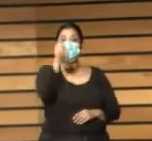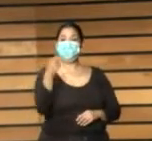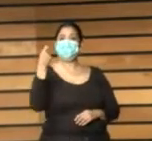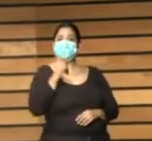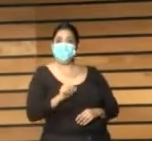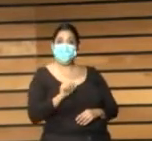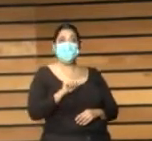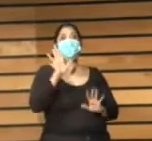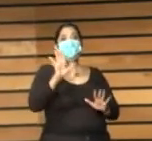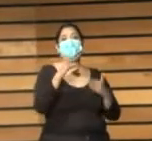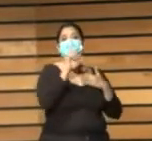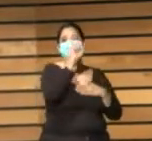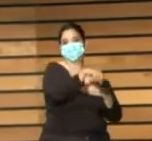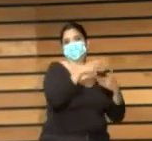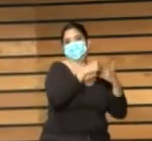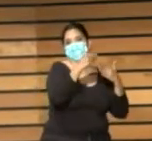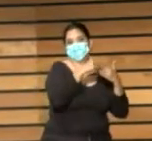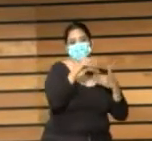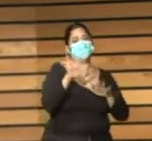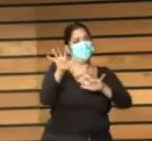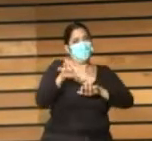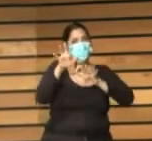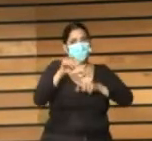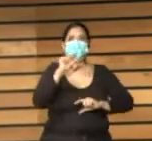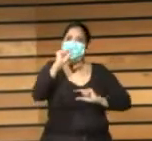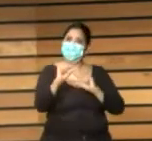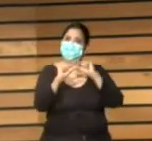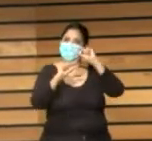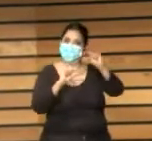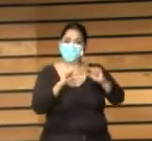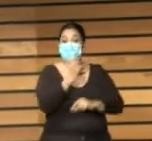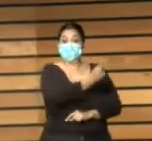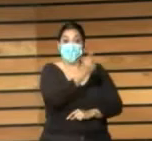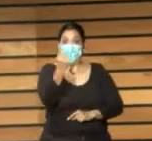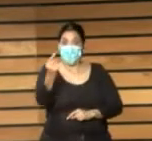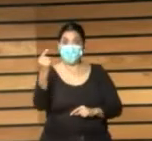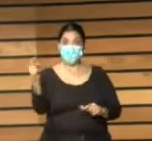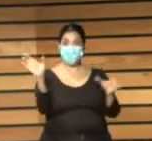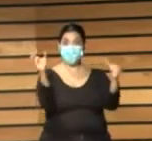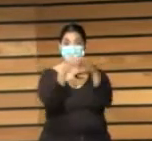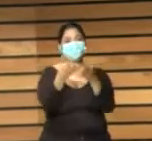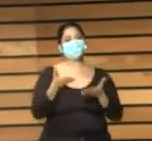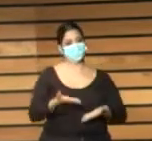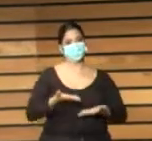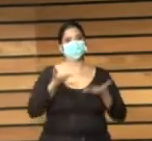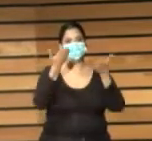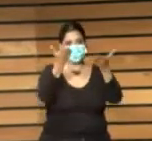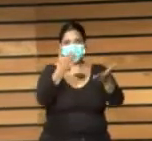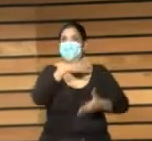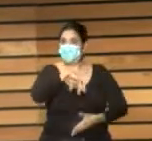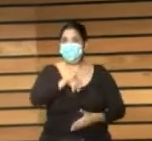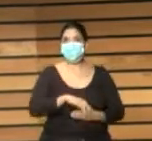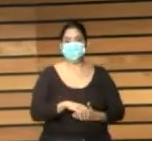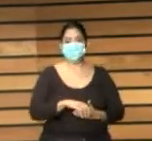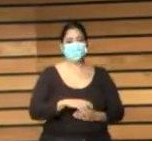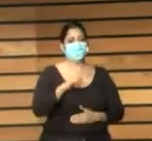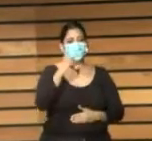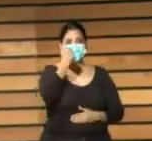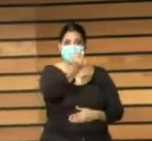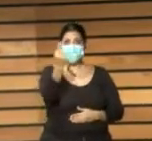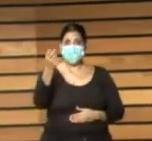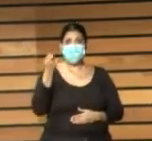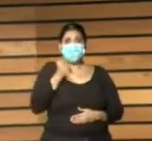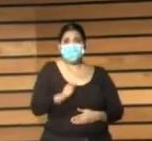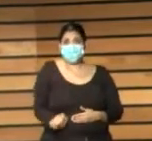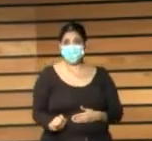usuarios estamos en continuo aprendizaje y todos tenemos algo que ofrecer a la comunidad. Un papel importante de los bibliotecarios